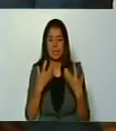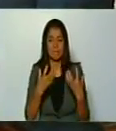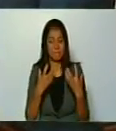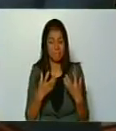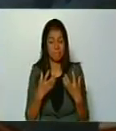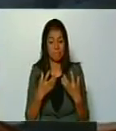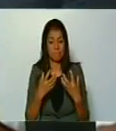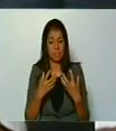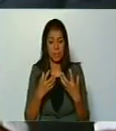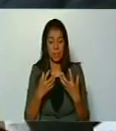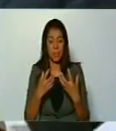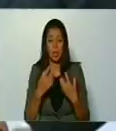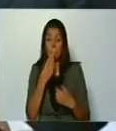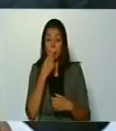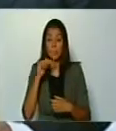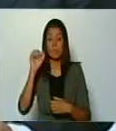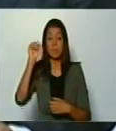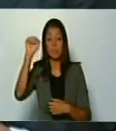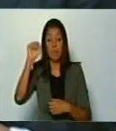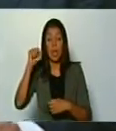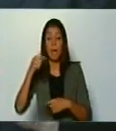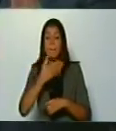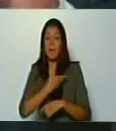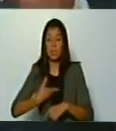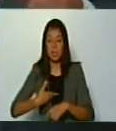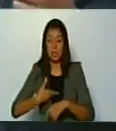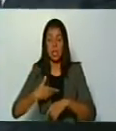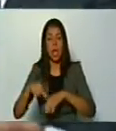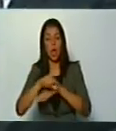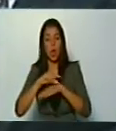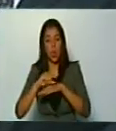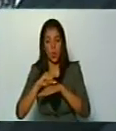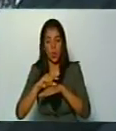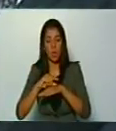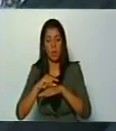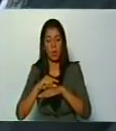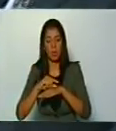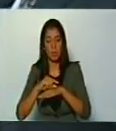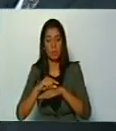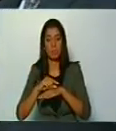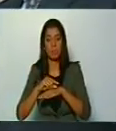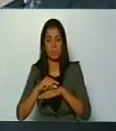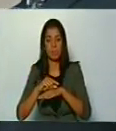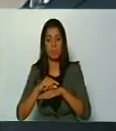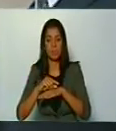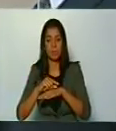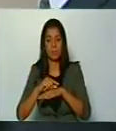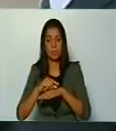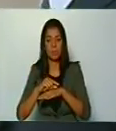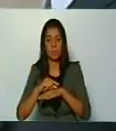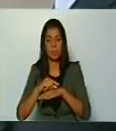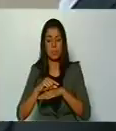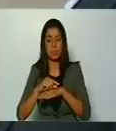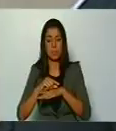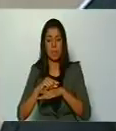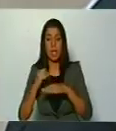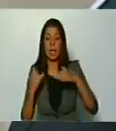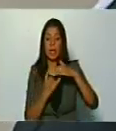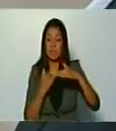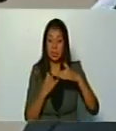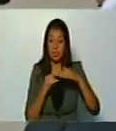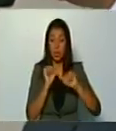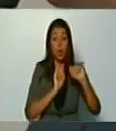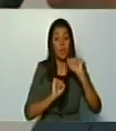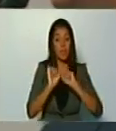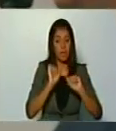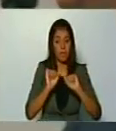el Estado venezolano, y vinculó de entrada a dos instituciones del Poder Ciudadano, la Defensoría del